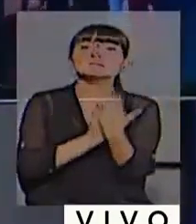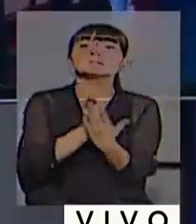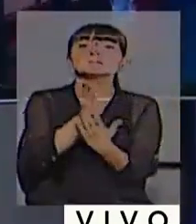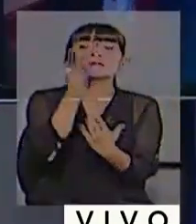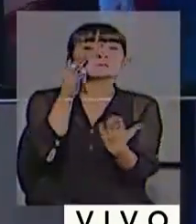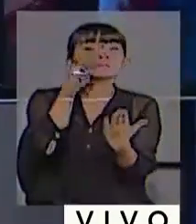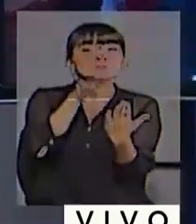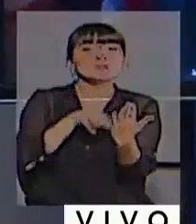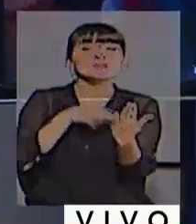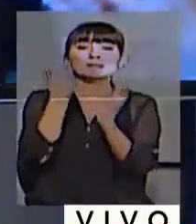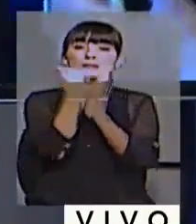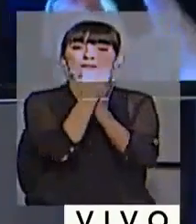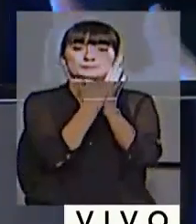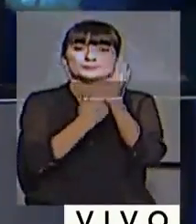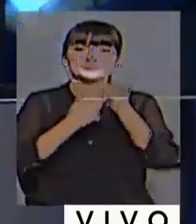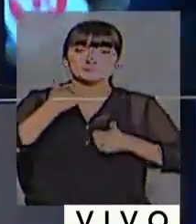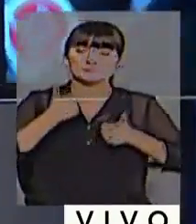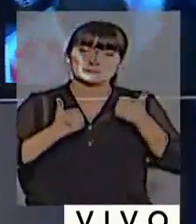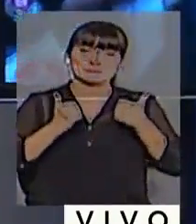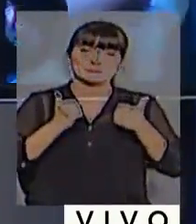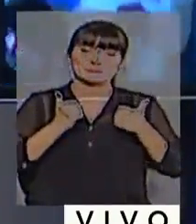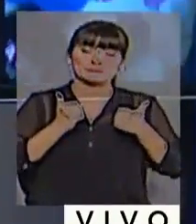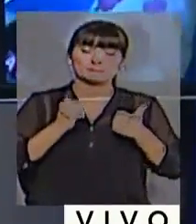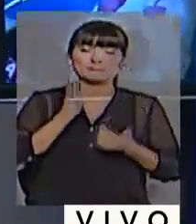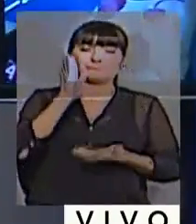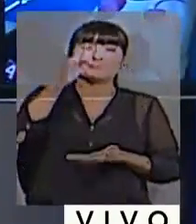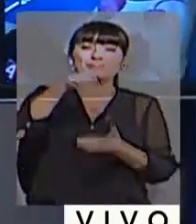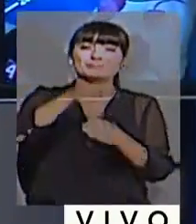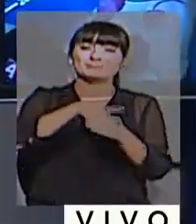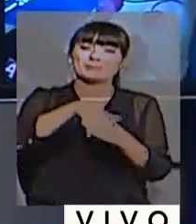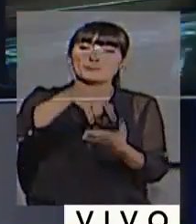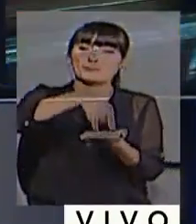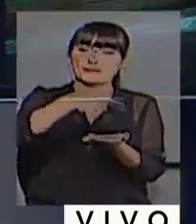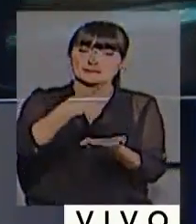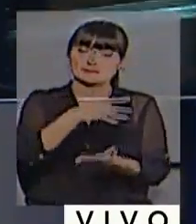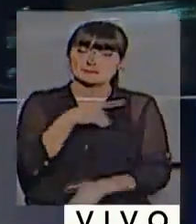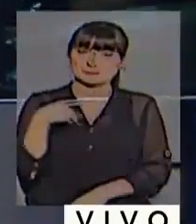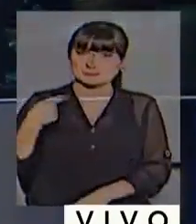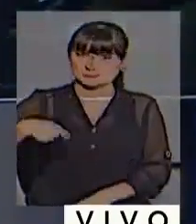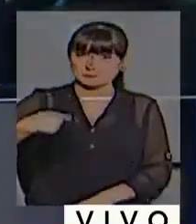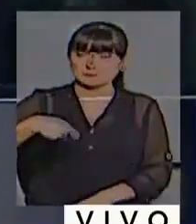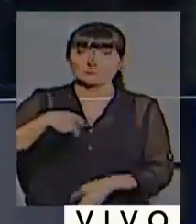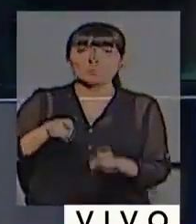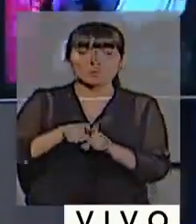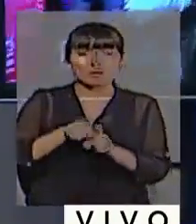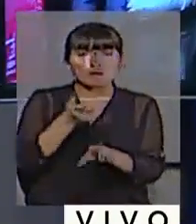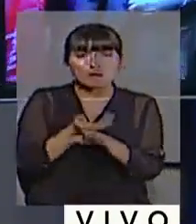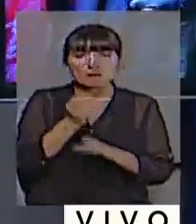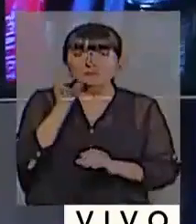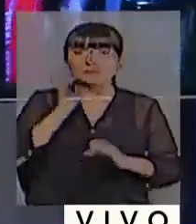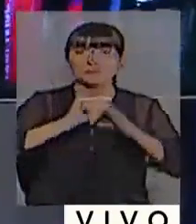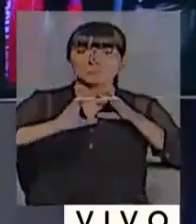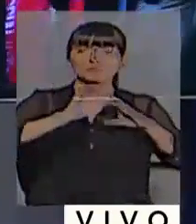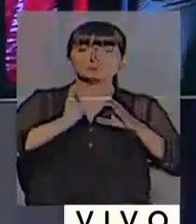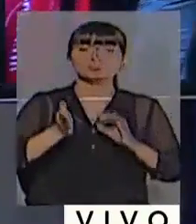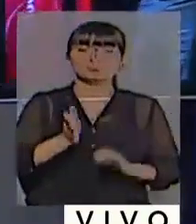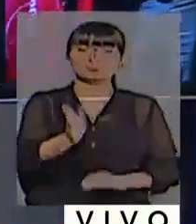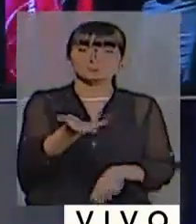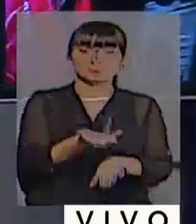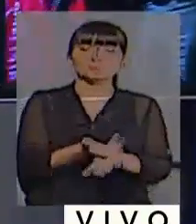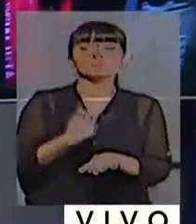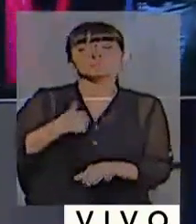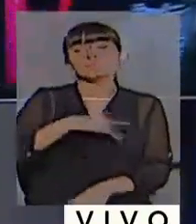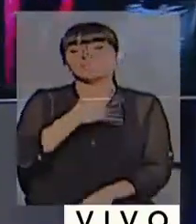que va a ser sus listas parlamentarias, pero entendemos que todavía existe comunicación y yo lamento profundamente